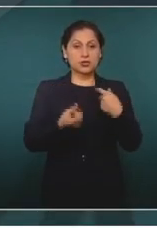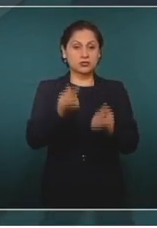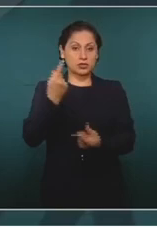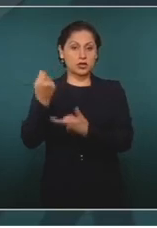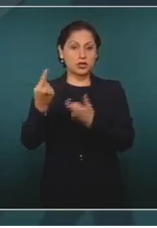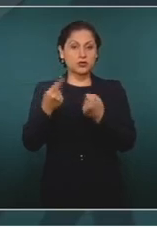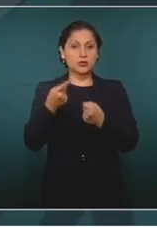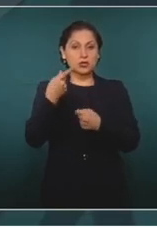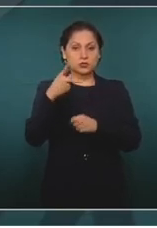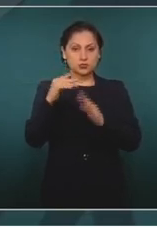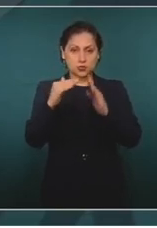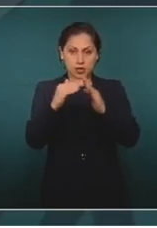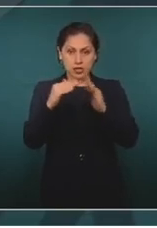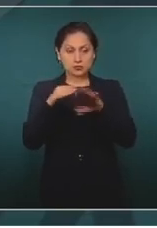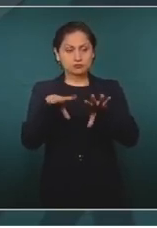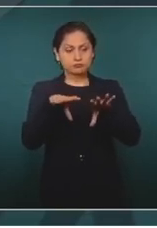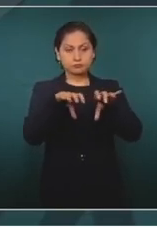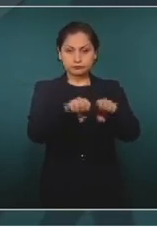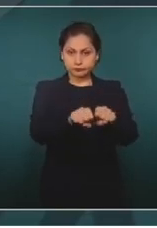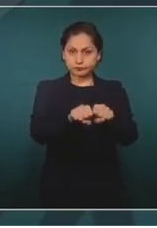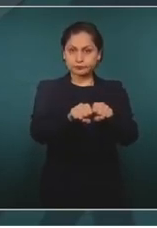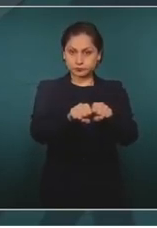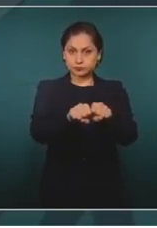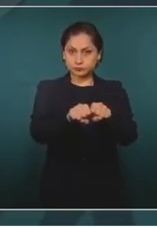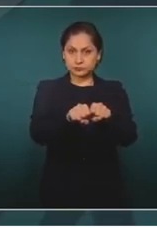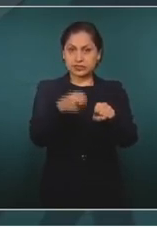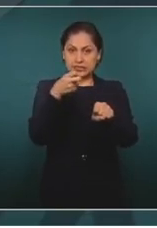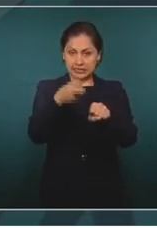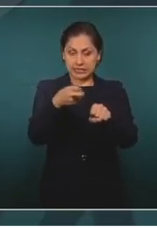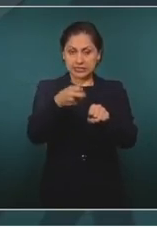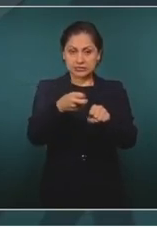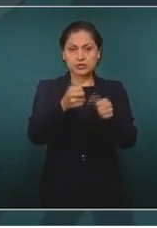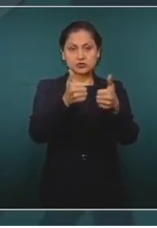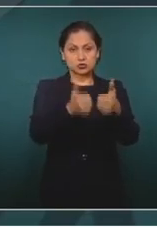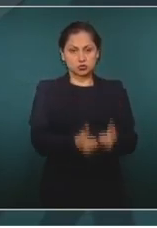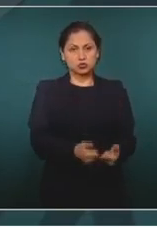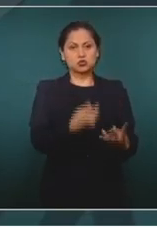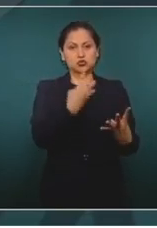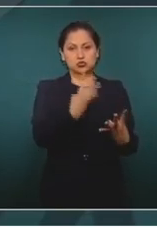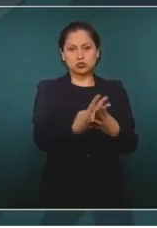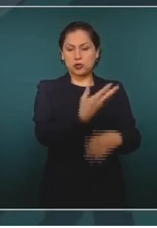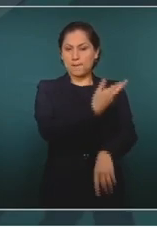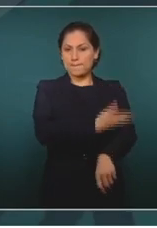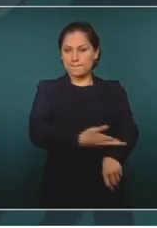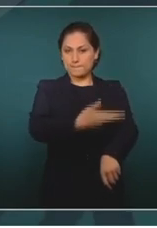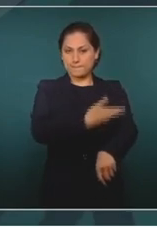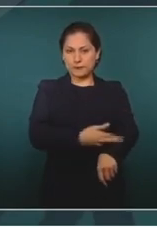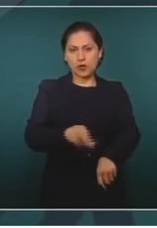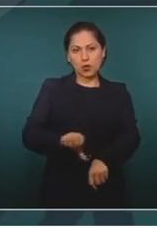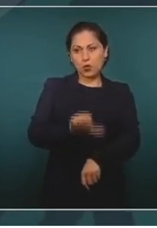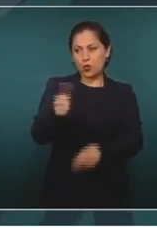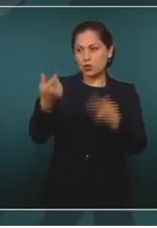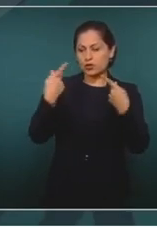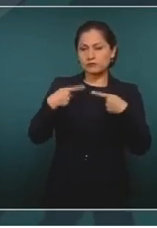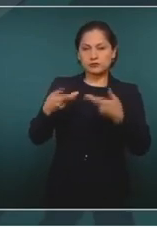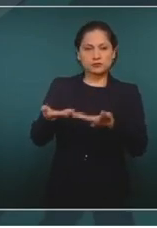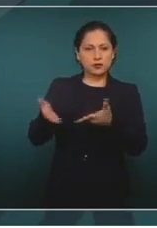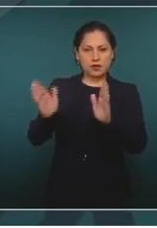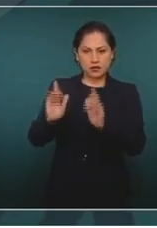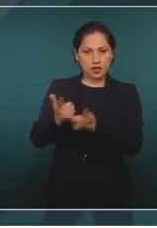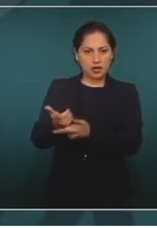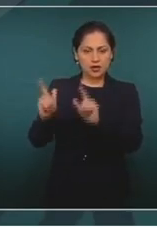los domicilios, esas están todavía en el proceso, no, esas no son las liberadas son las